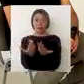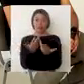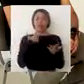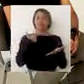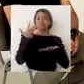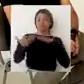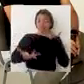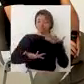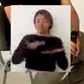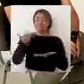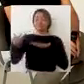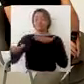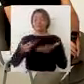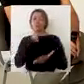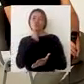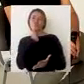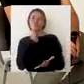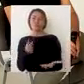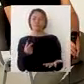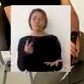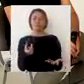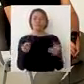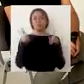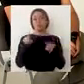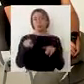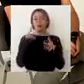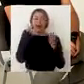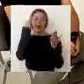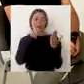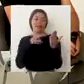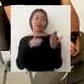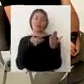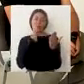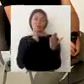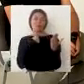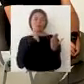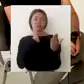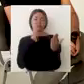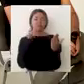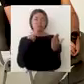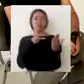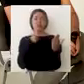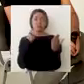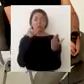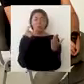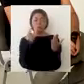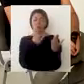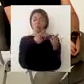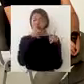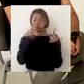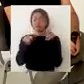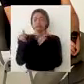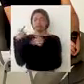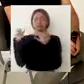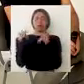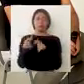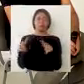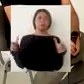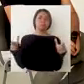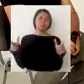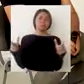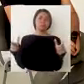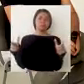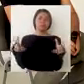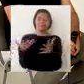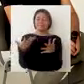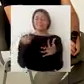cómic, pero también lectores de cómic. Entonces nosotros pensando como un espacio donde esos lectores se